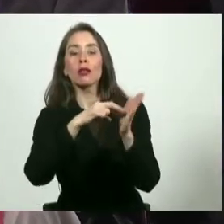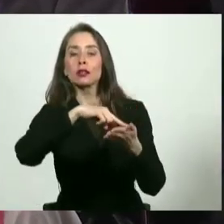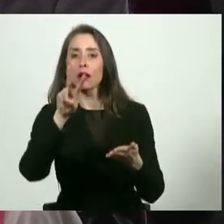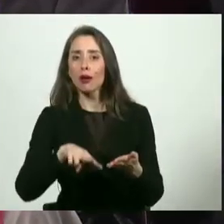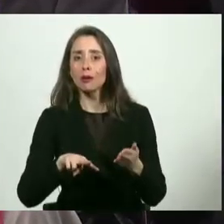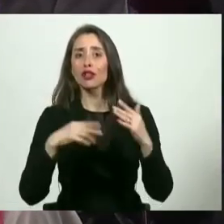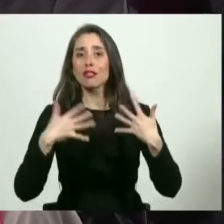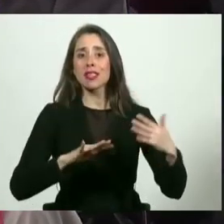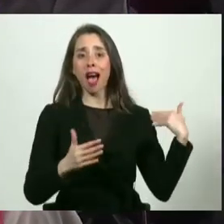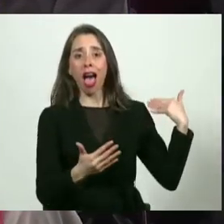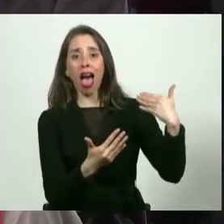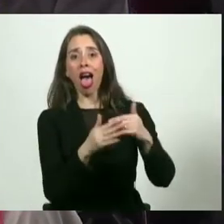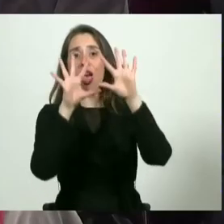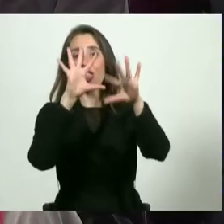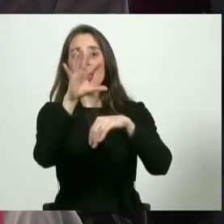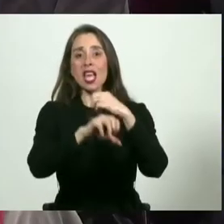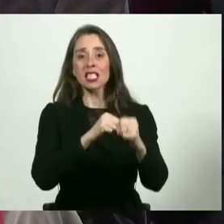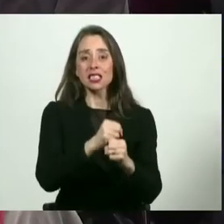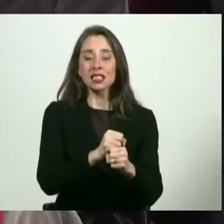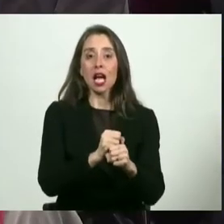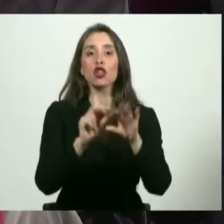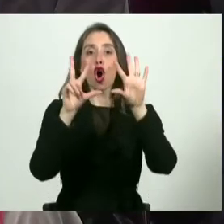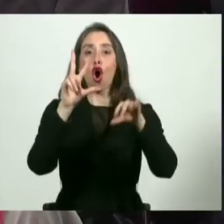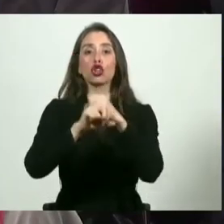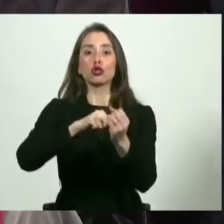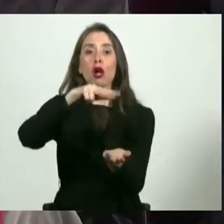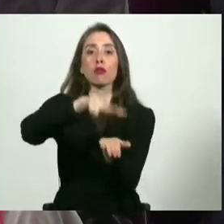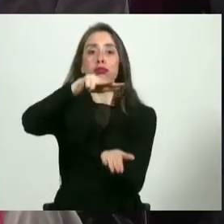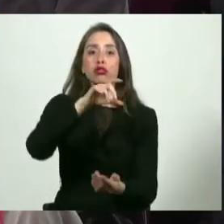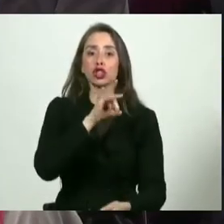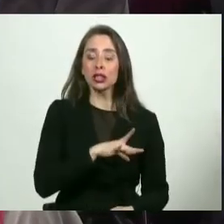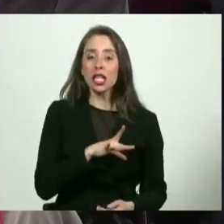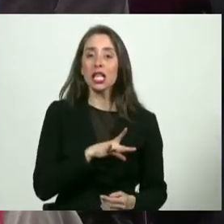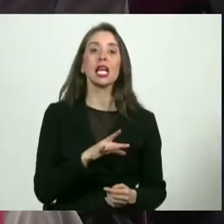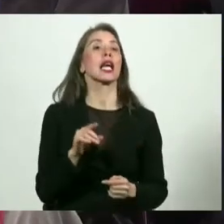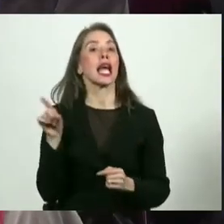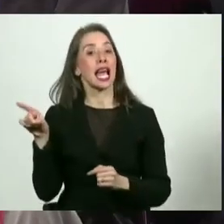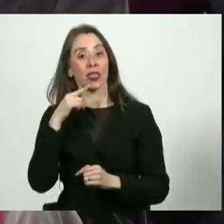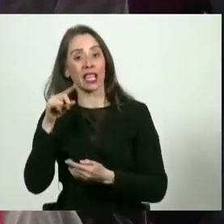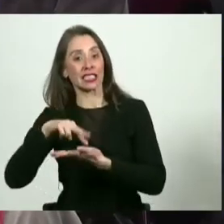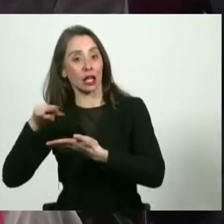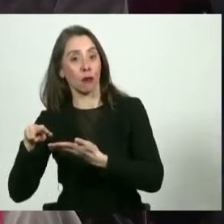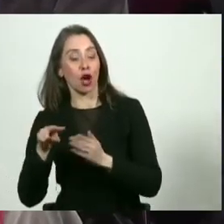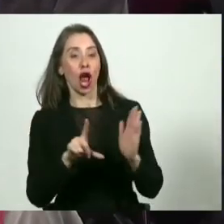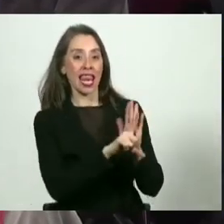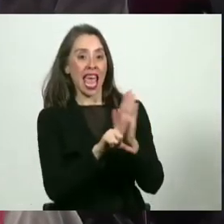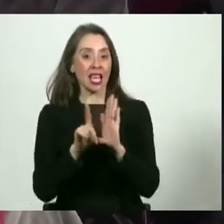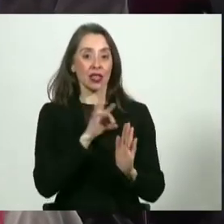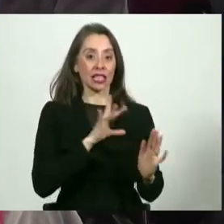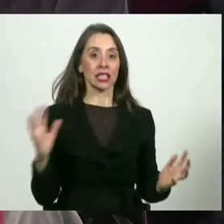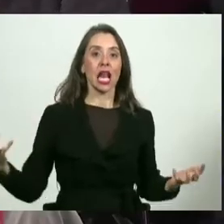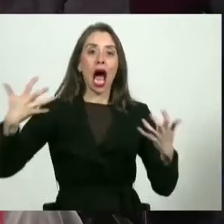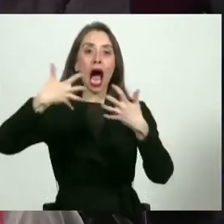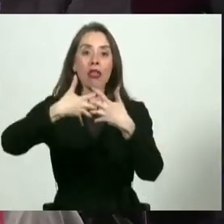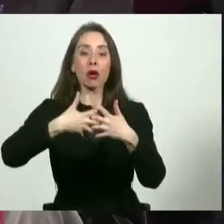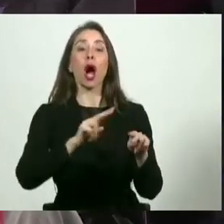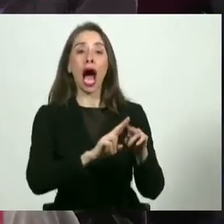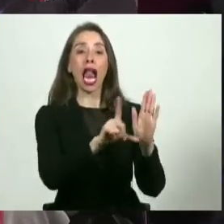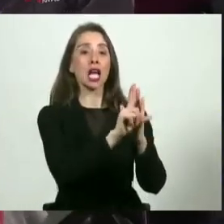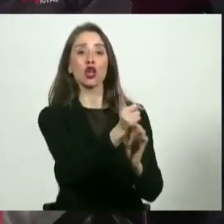a 10 años de la convención y 8 años que la firmó Chile, que tenemos que adecuar la legislación interna, se están haciendo leyes, pero